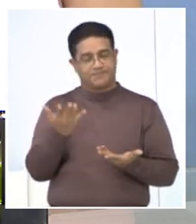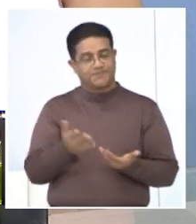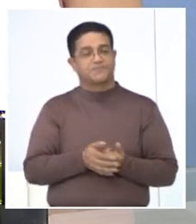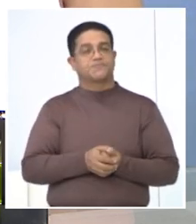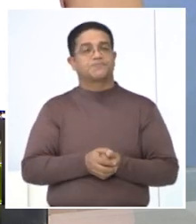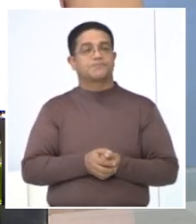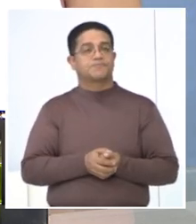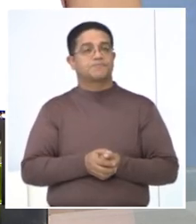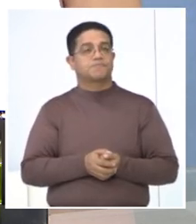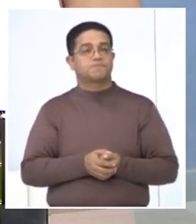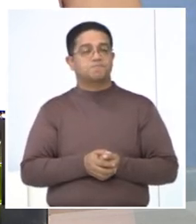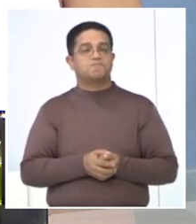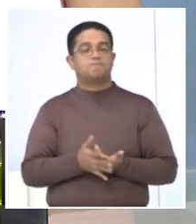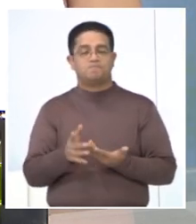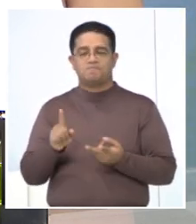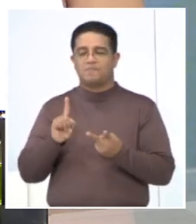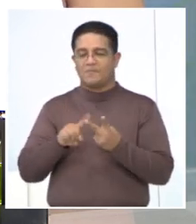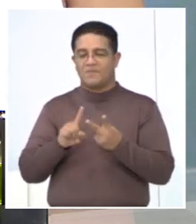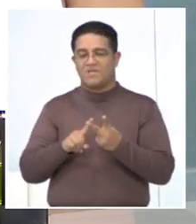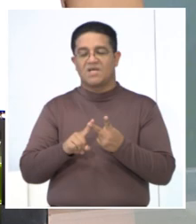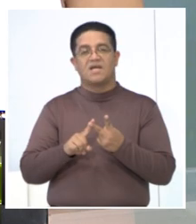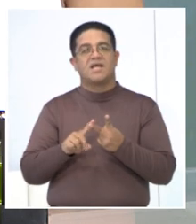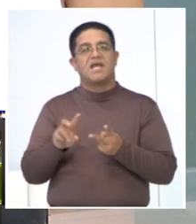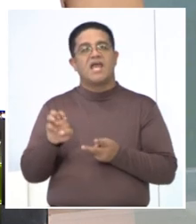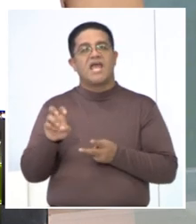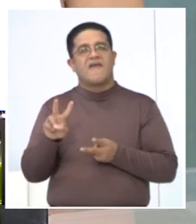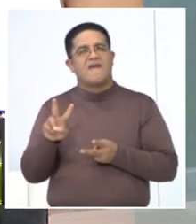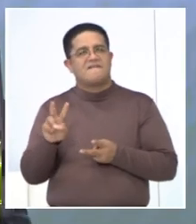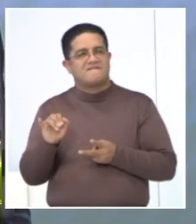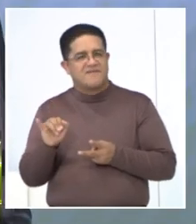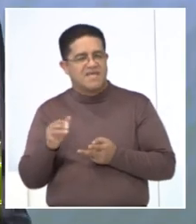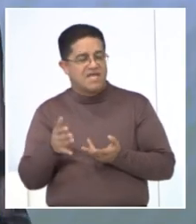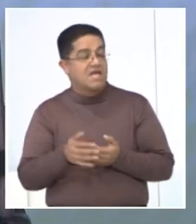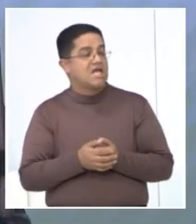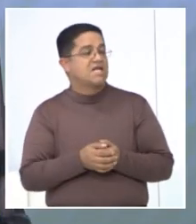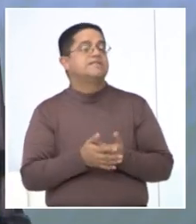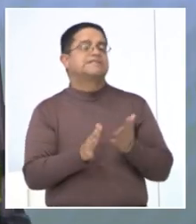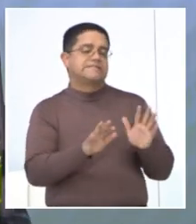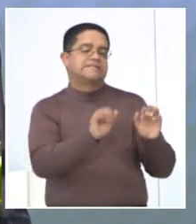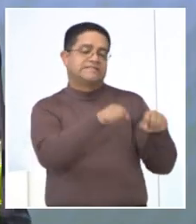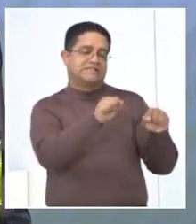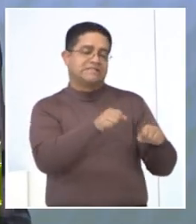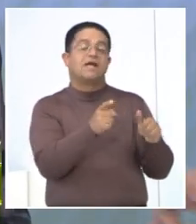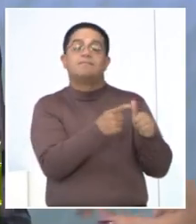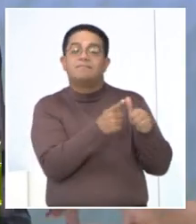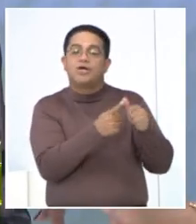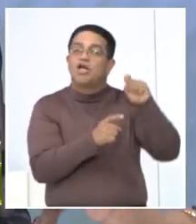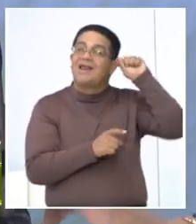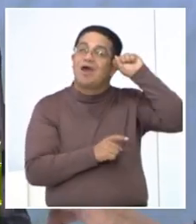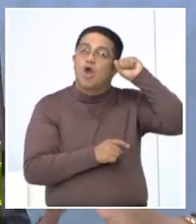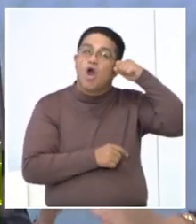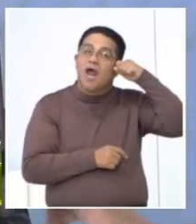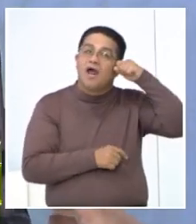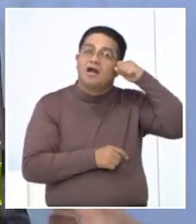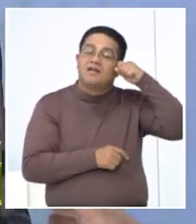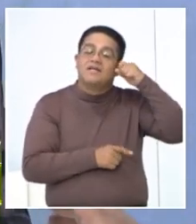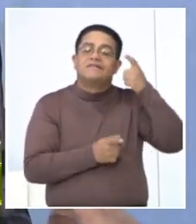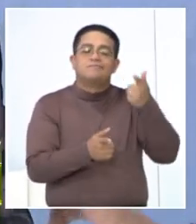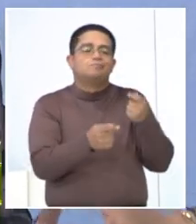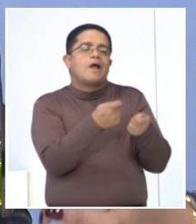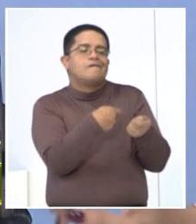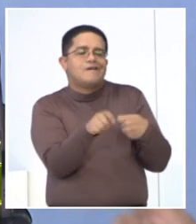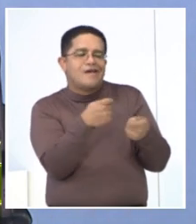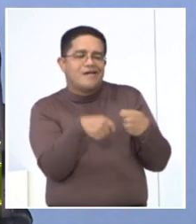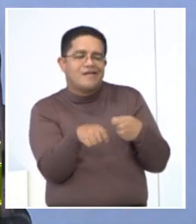es. Entre ellos, el Evali. Sí, en primera instancia debemos recordar que la comercialización de